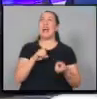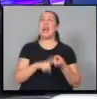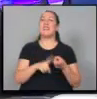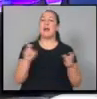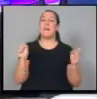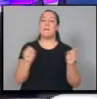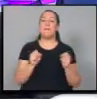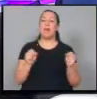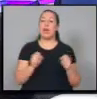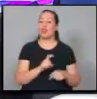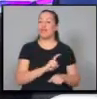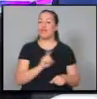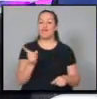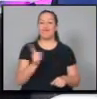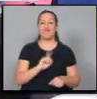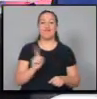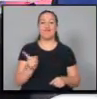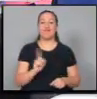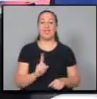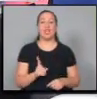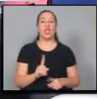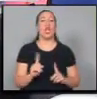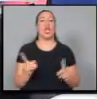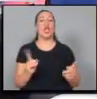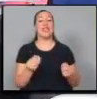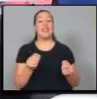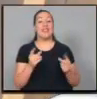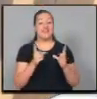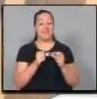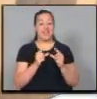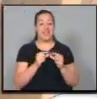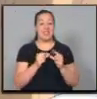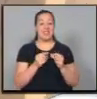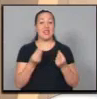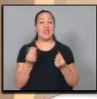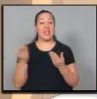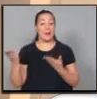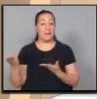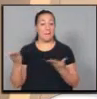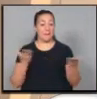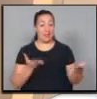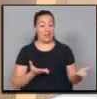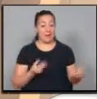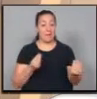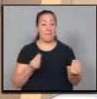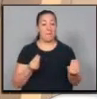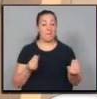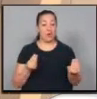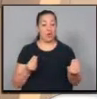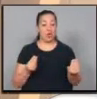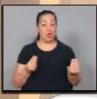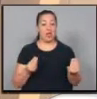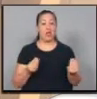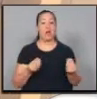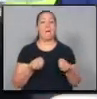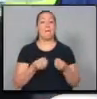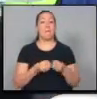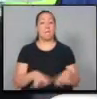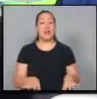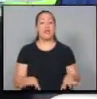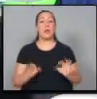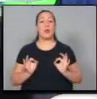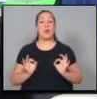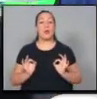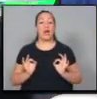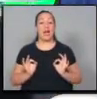frío. Yo tampoco. No, lo que explica la fecha son los invitados, porque va a ser el comienzo de las